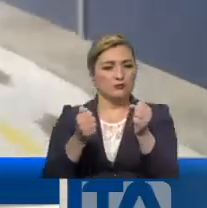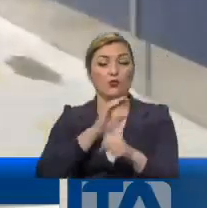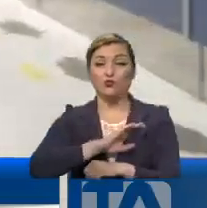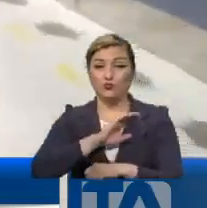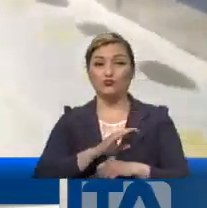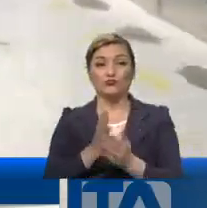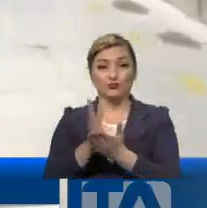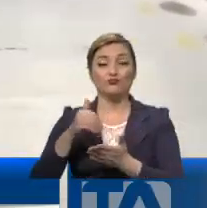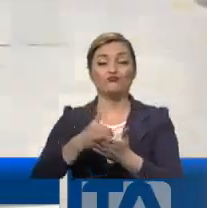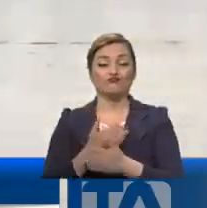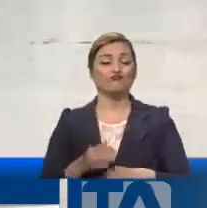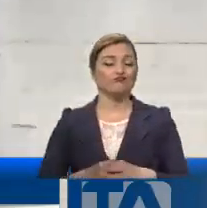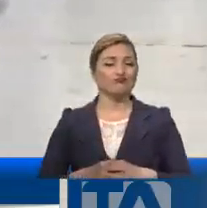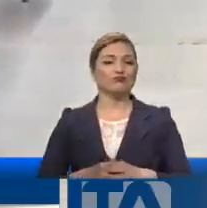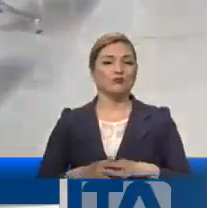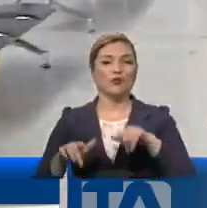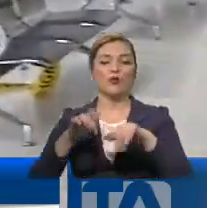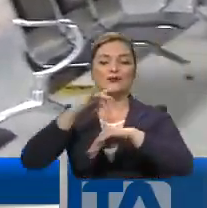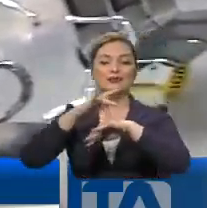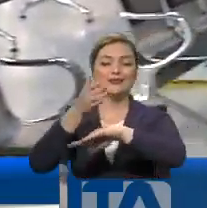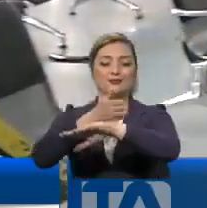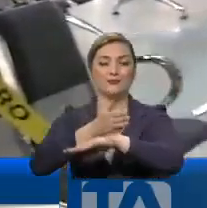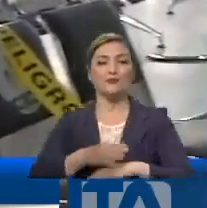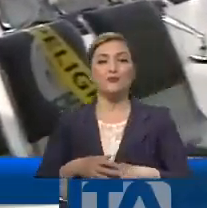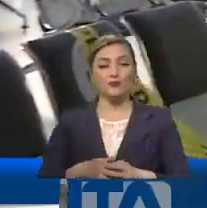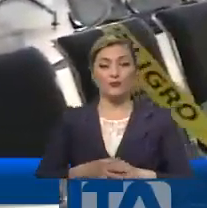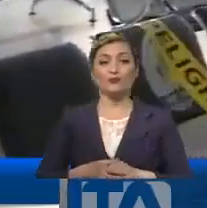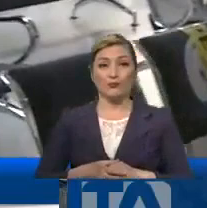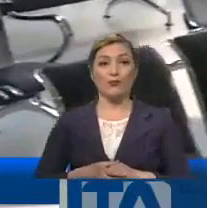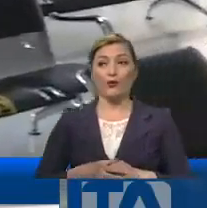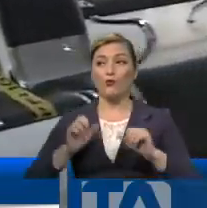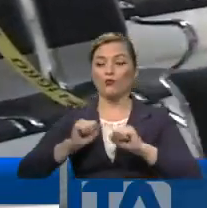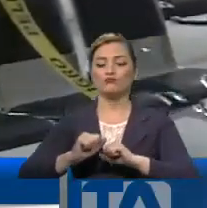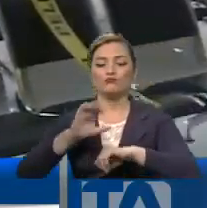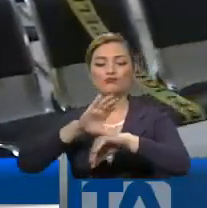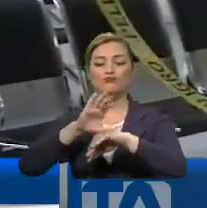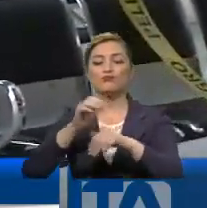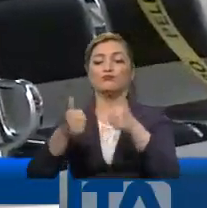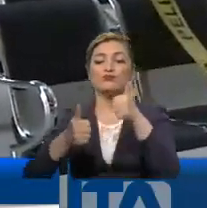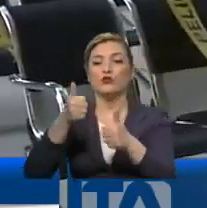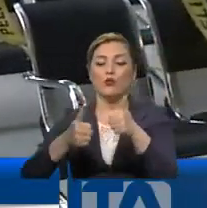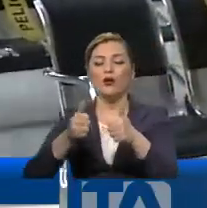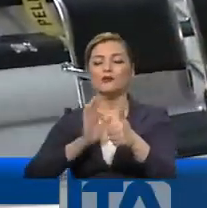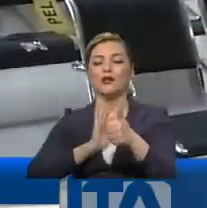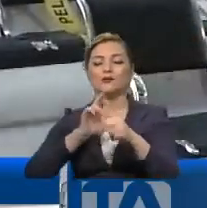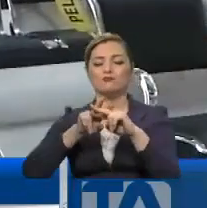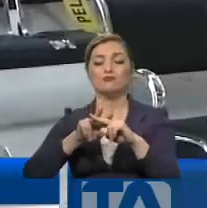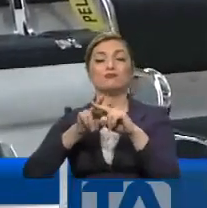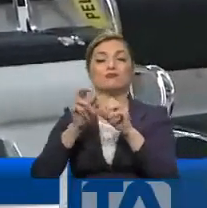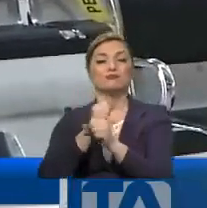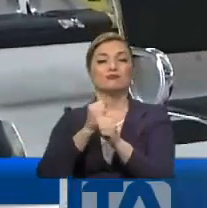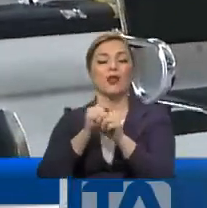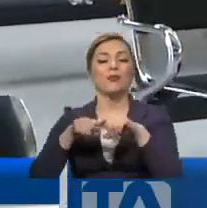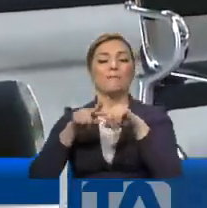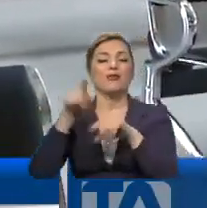Tránsito, acceden, hay un sitio donde dice cita previa, pueden escoger en qué centro de revisión técnica vehicular hacerlo, eso ya depende de cada